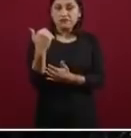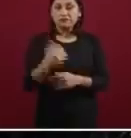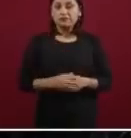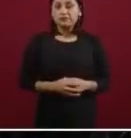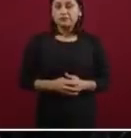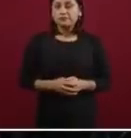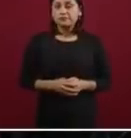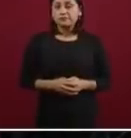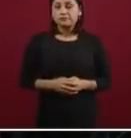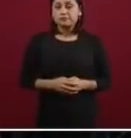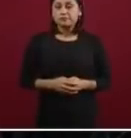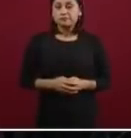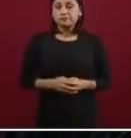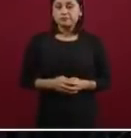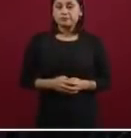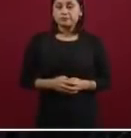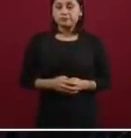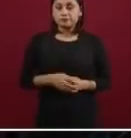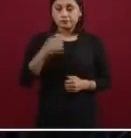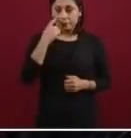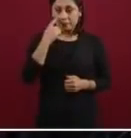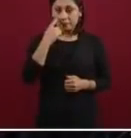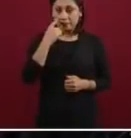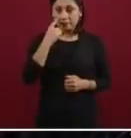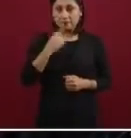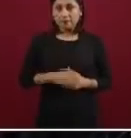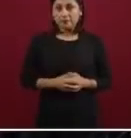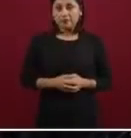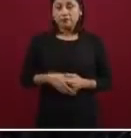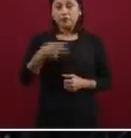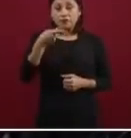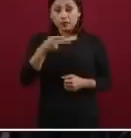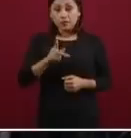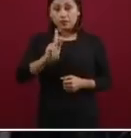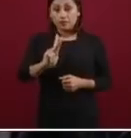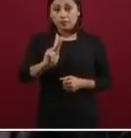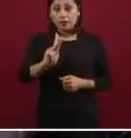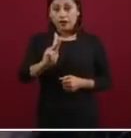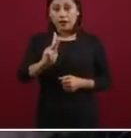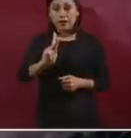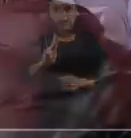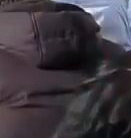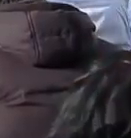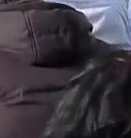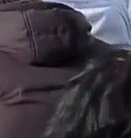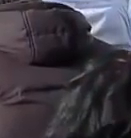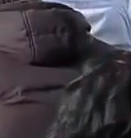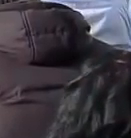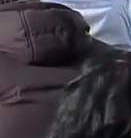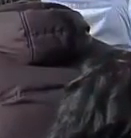y e en detrimento de la hacienda pública